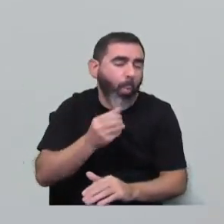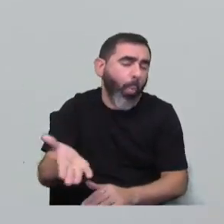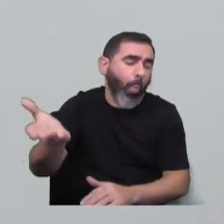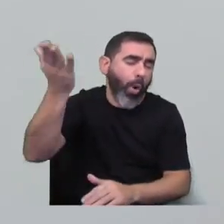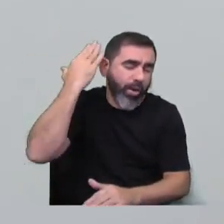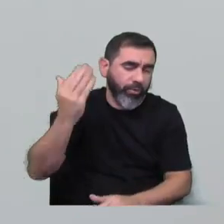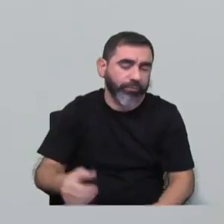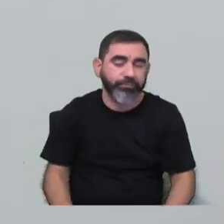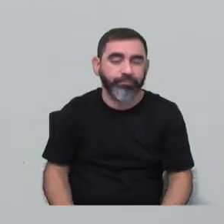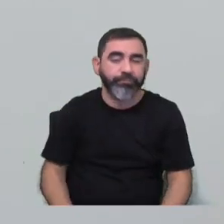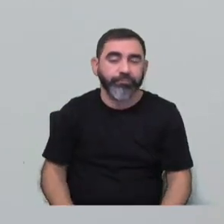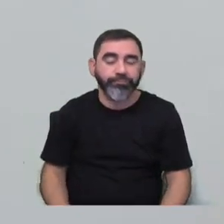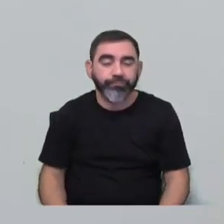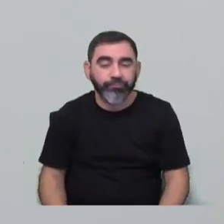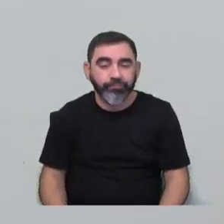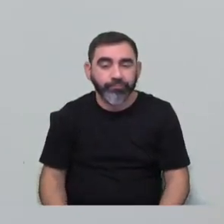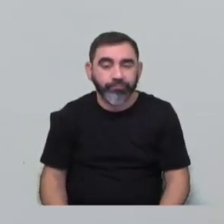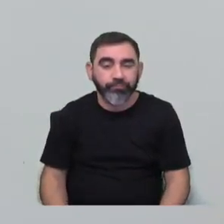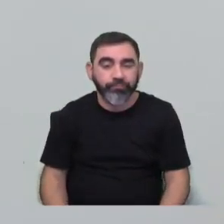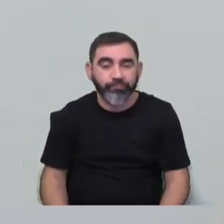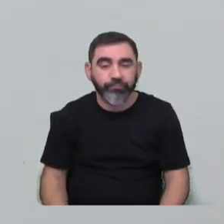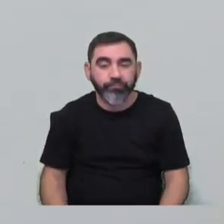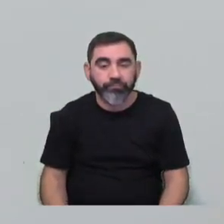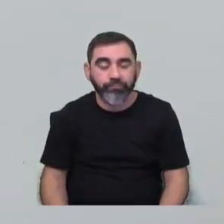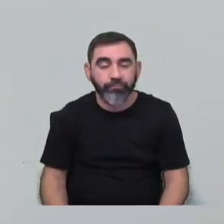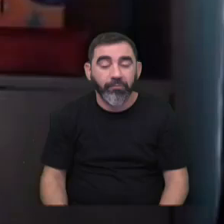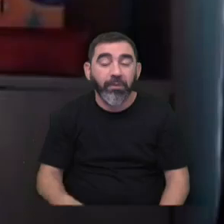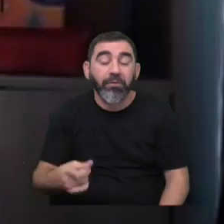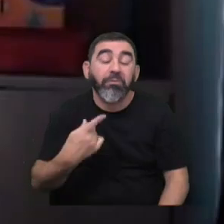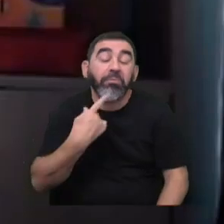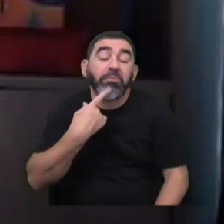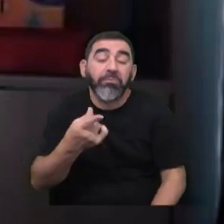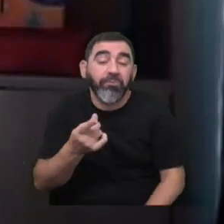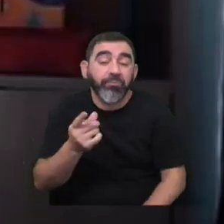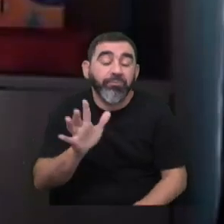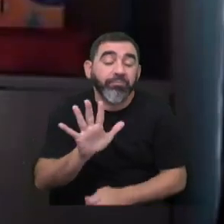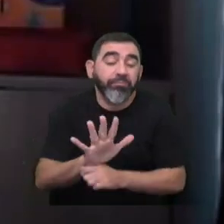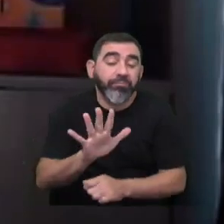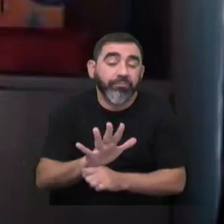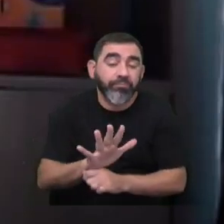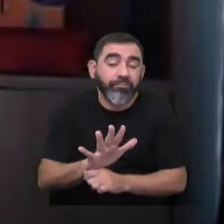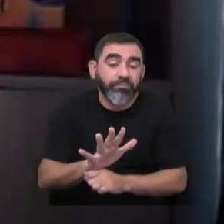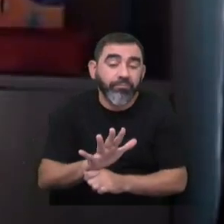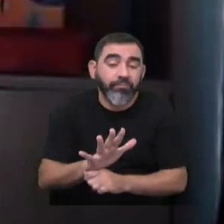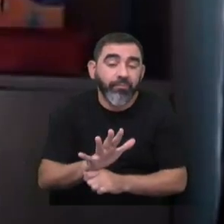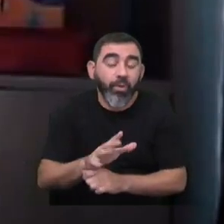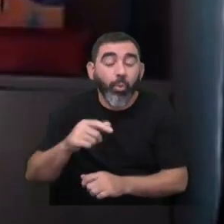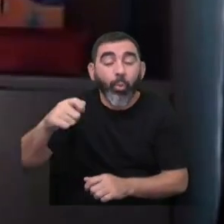bastante tiempo en la vuelta. Este supuesto se basa en que